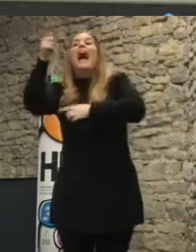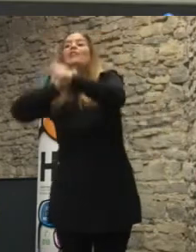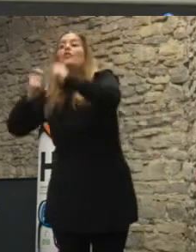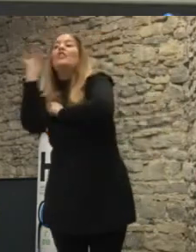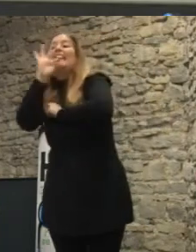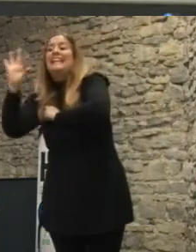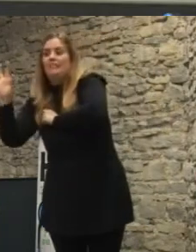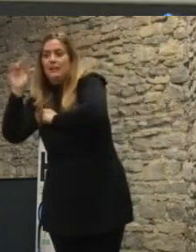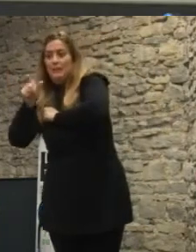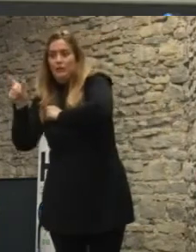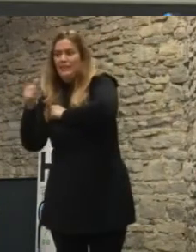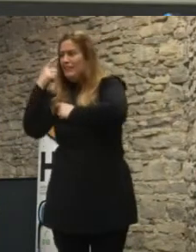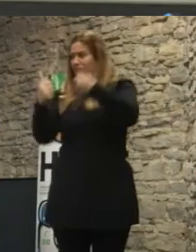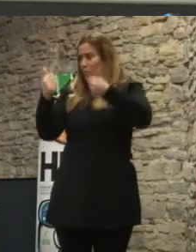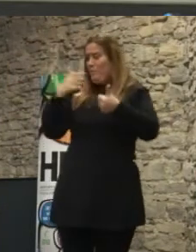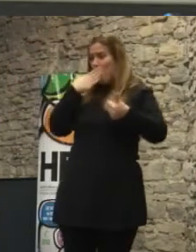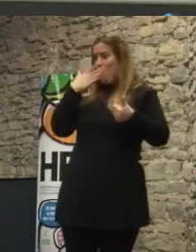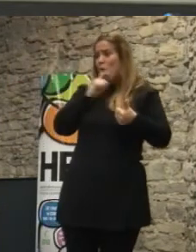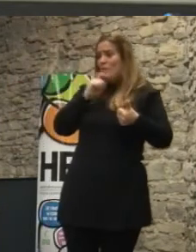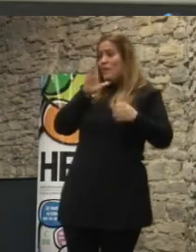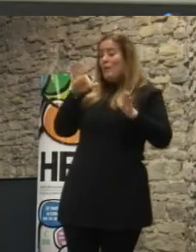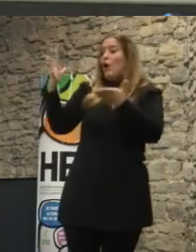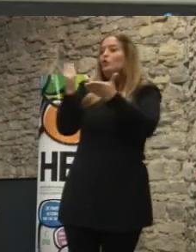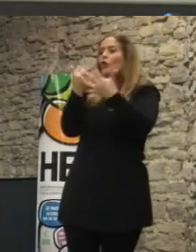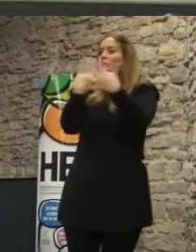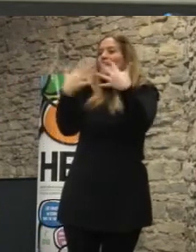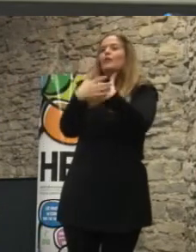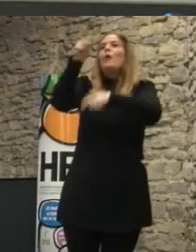personas. Pero estamos en el mismo paquete asociativo, ¿no?